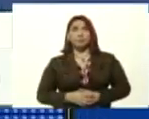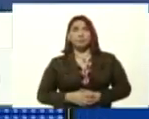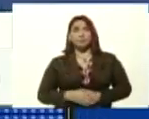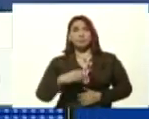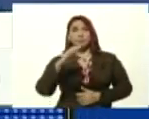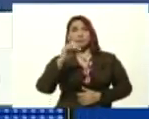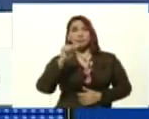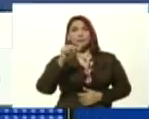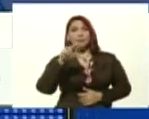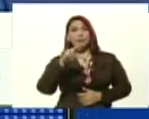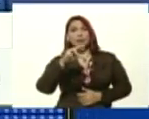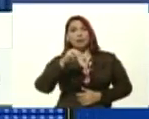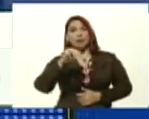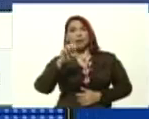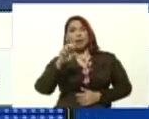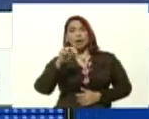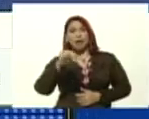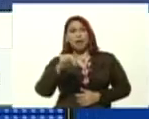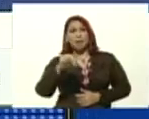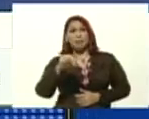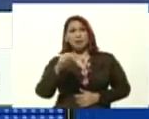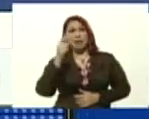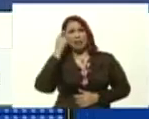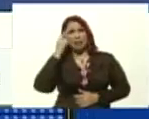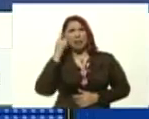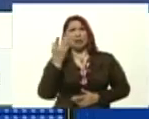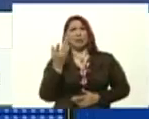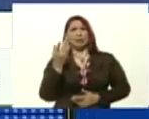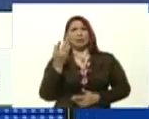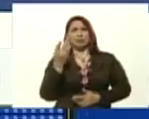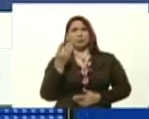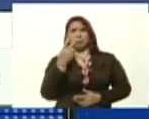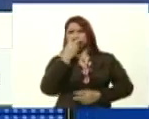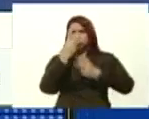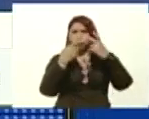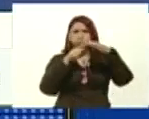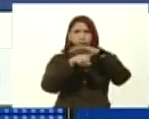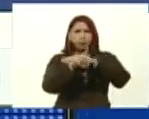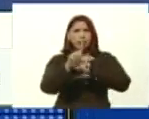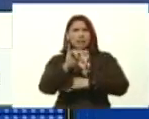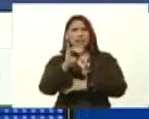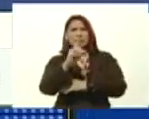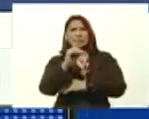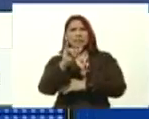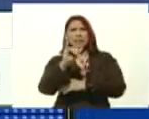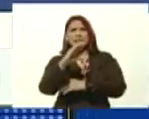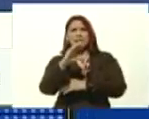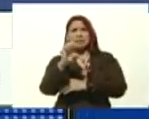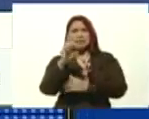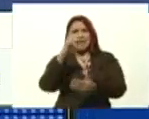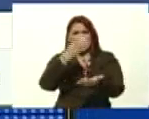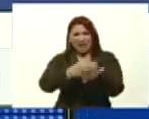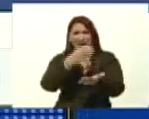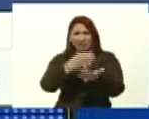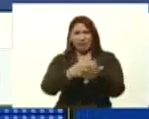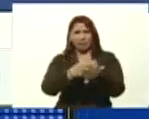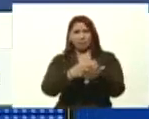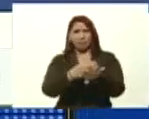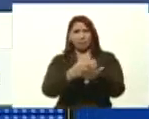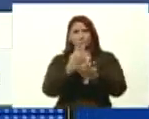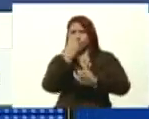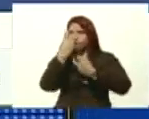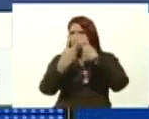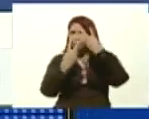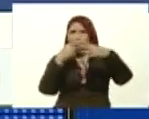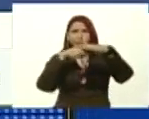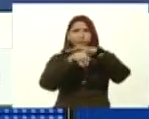Carmen Teresa Meléndez Rivas, que en estos días se metió aquí en Lídice, en una parte del barrio aquí en Lídice.